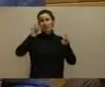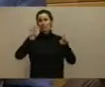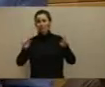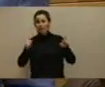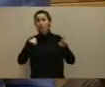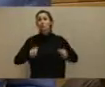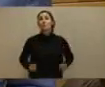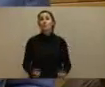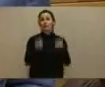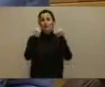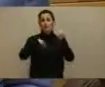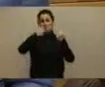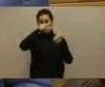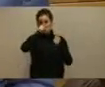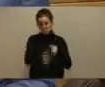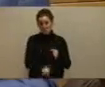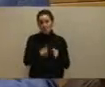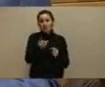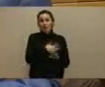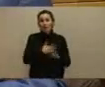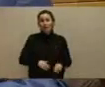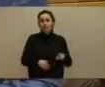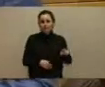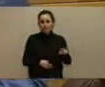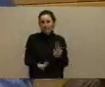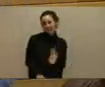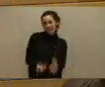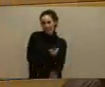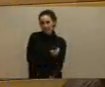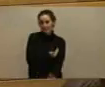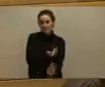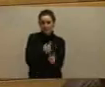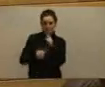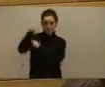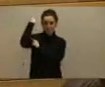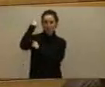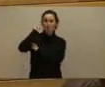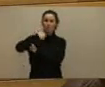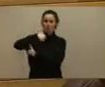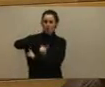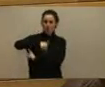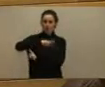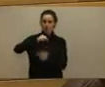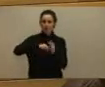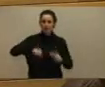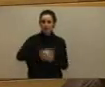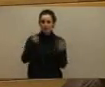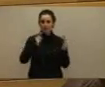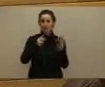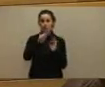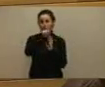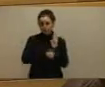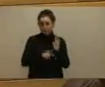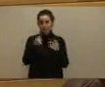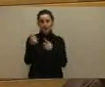fue al señor Cuervas Mons, fue justo antes de que ustedes, efectivamente, tomaran ya, a finales del año anterior, o principios de este, las medidas necesarias para que acaban